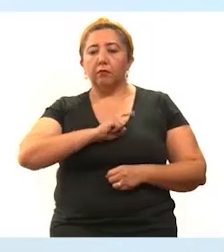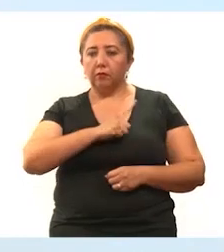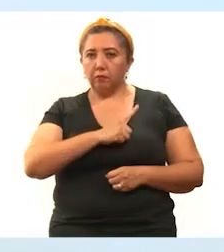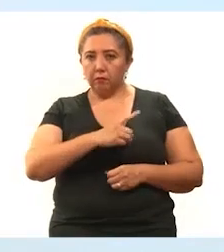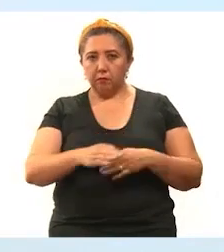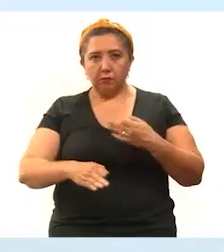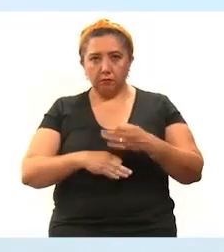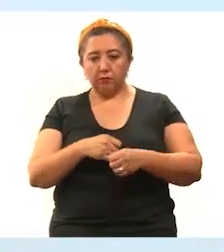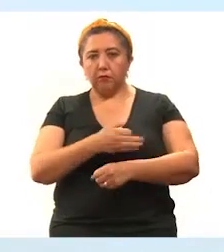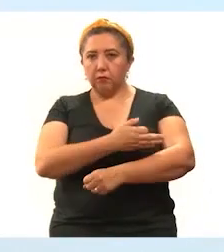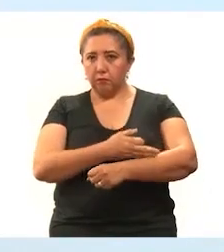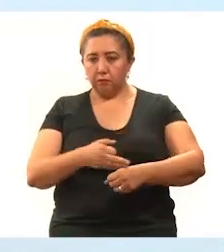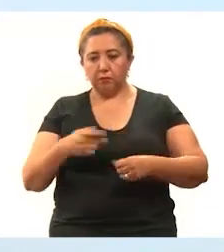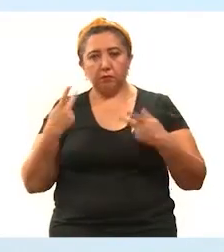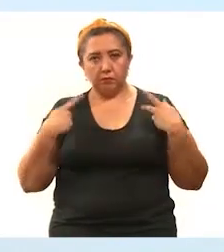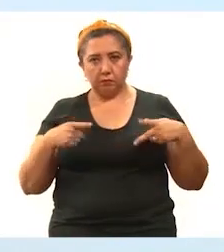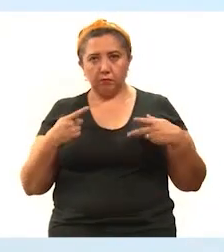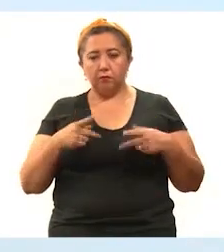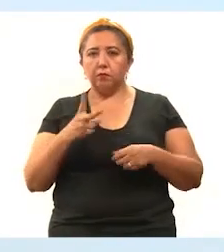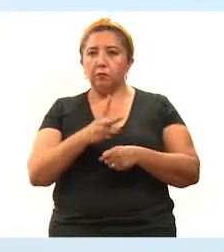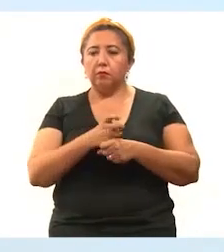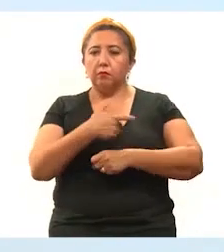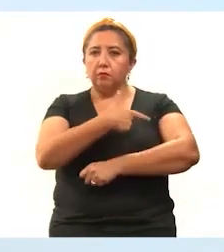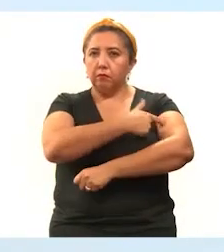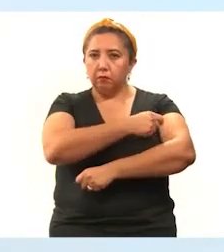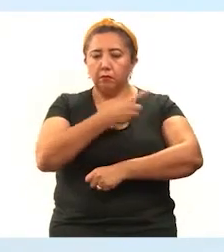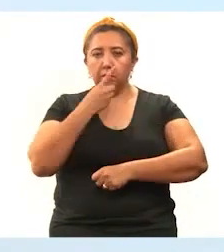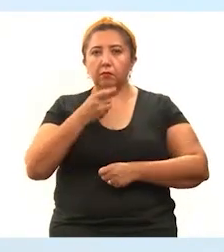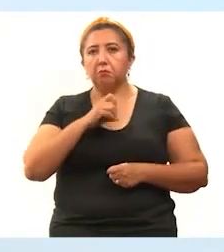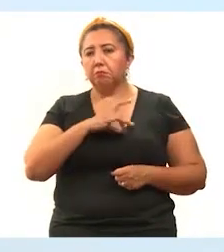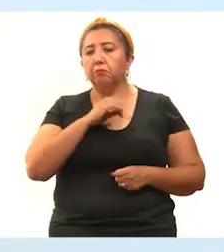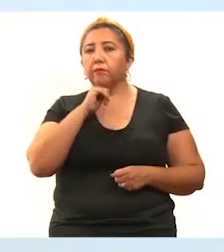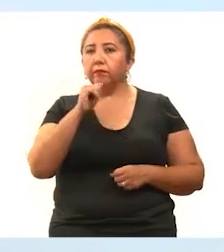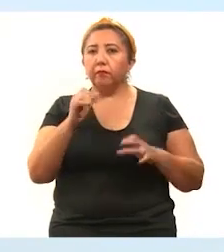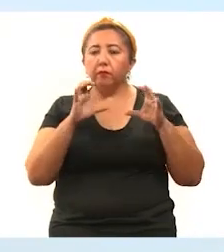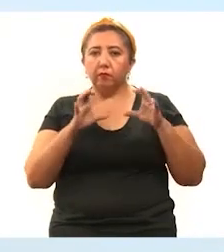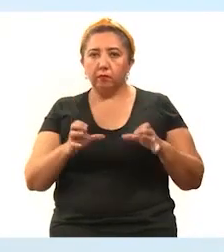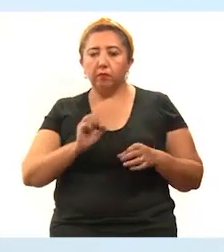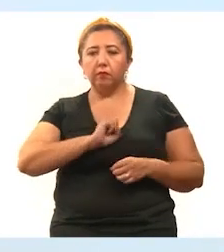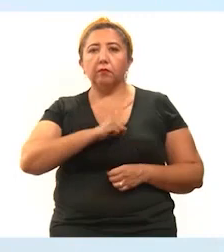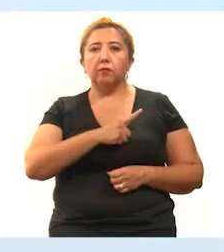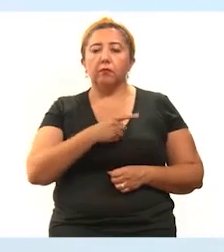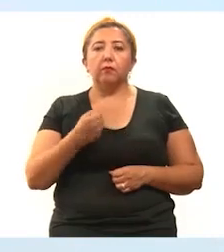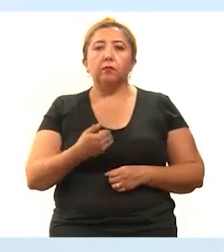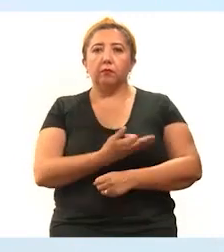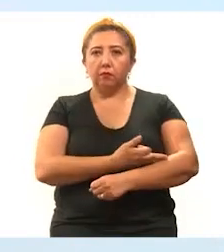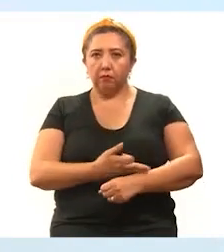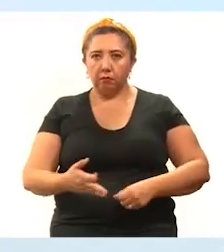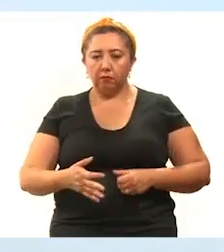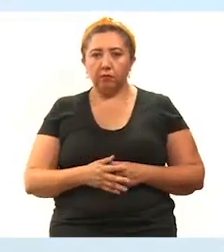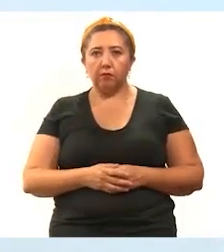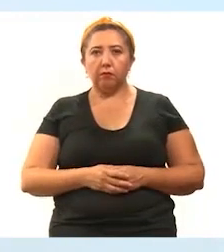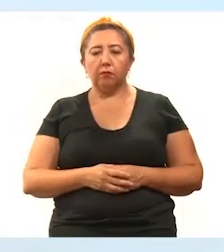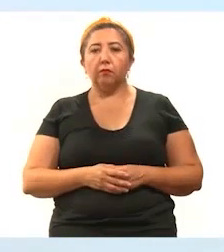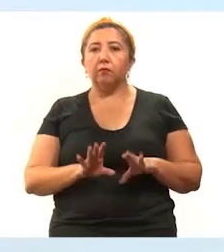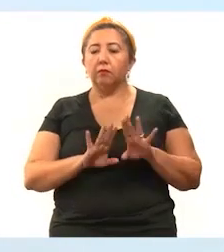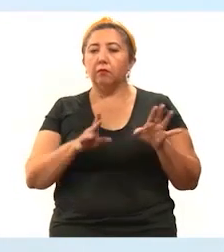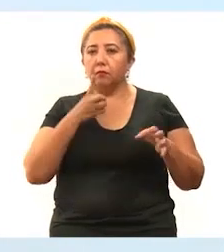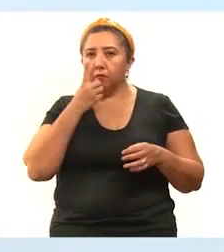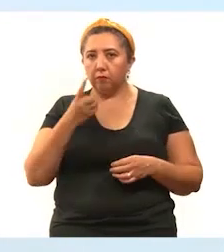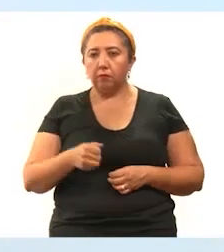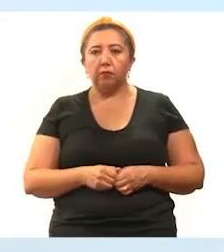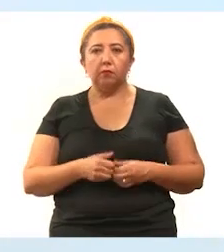y la de las demás personas. Los invitamos a vacunarse sin temor para proteger nuestra salud y la de nuestras familias. Como